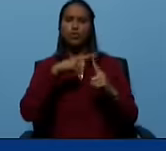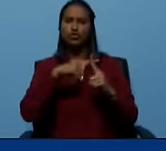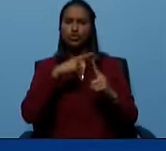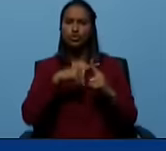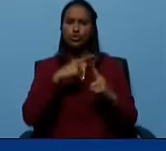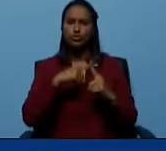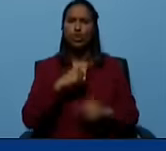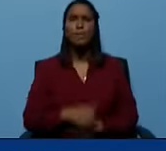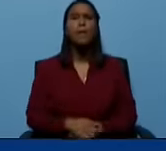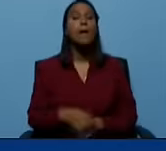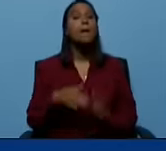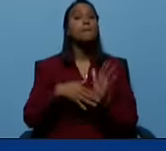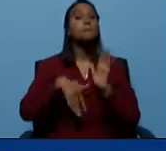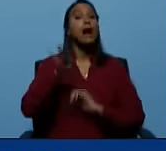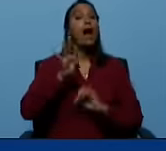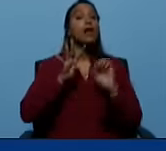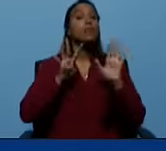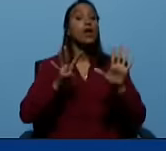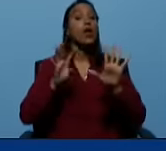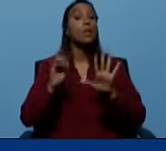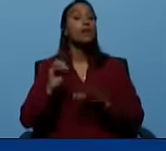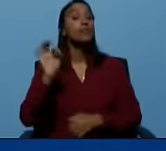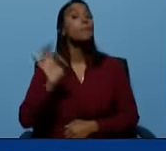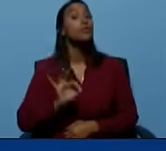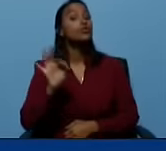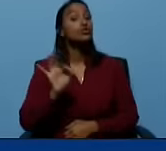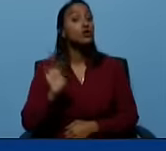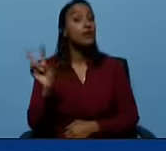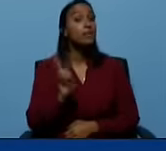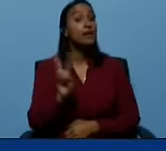Más del 90% de Venezuela